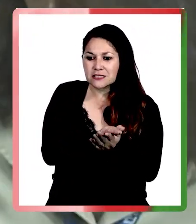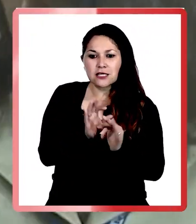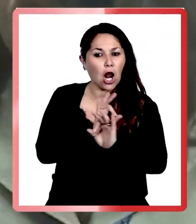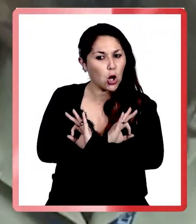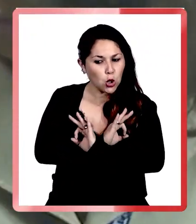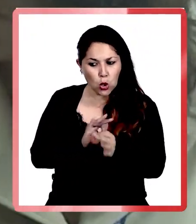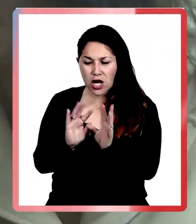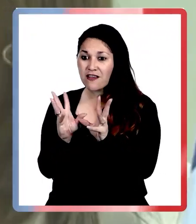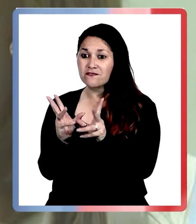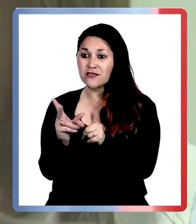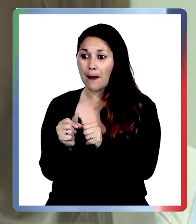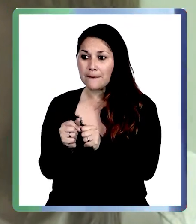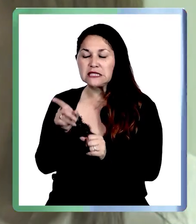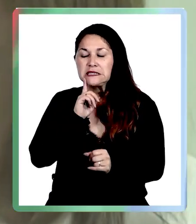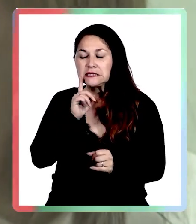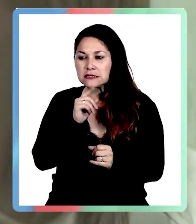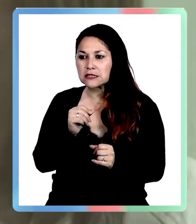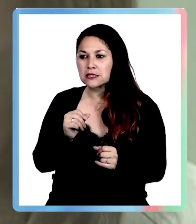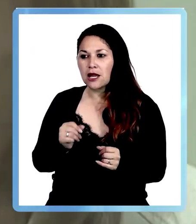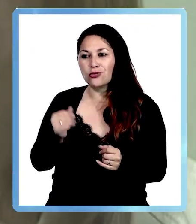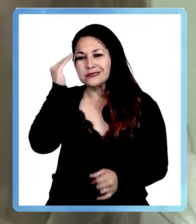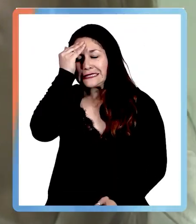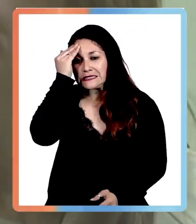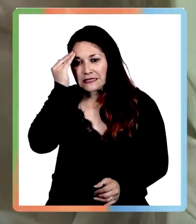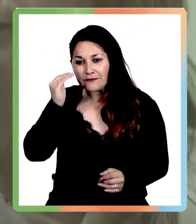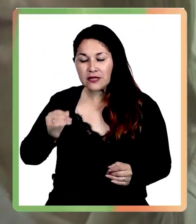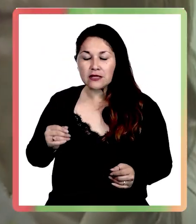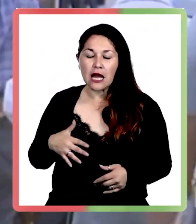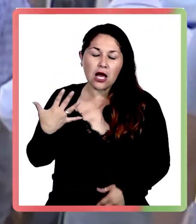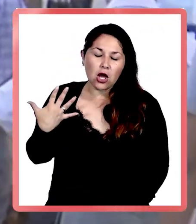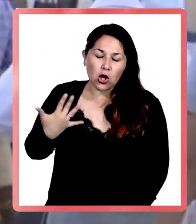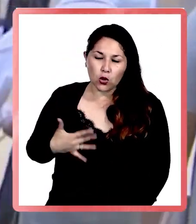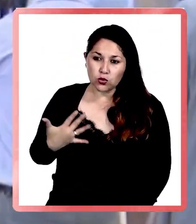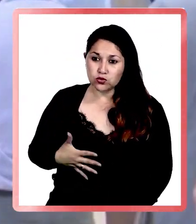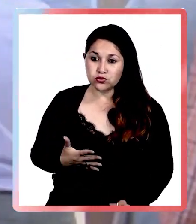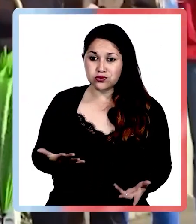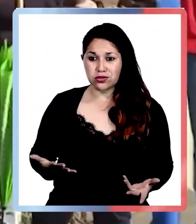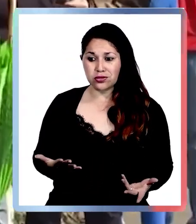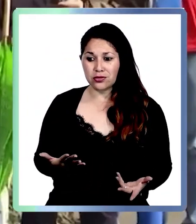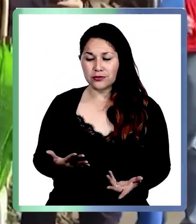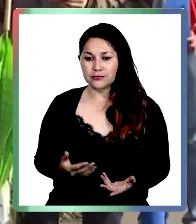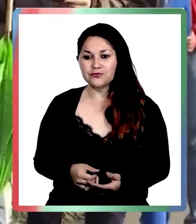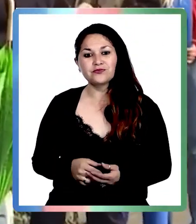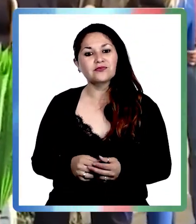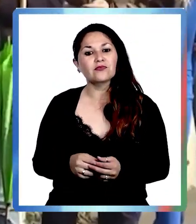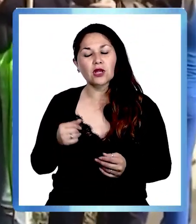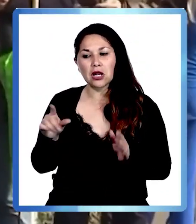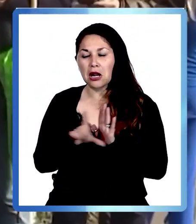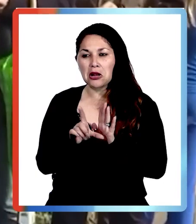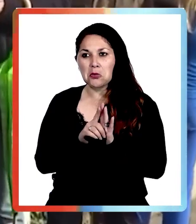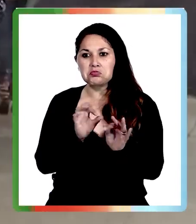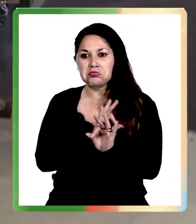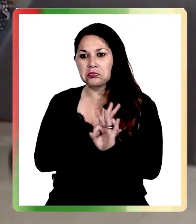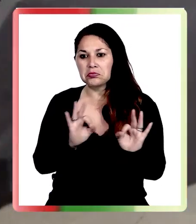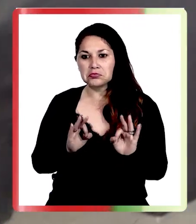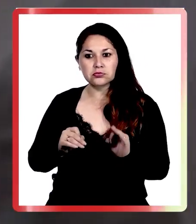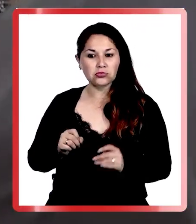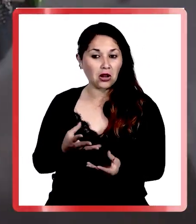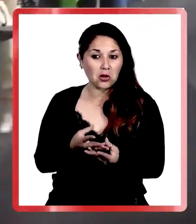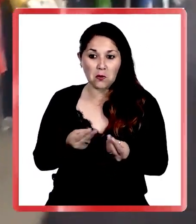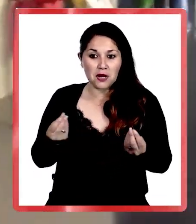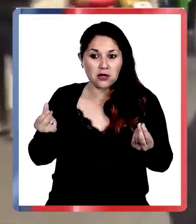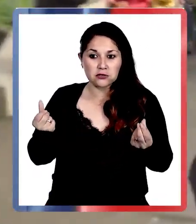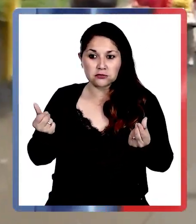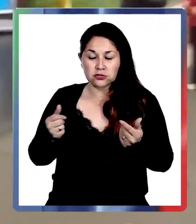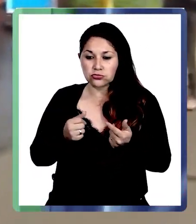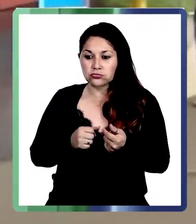familia quedara en ruina si tenía una enfermedad grave a algún miembro de la familia. ¿Qué pasó con todas esas leyes? No avanzaron nunca. Enviamos una